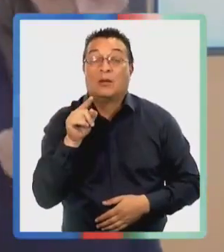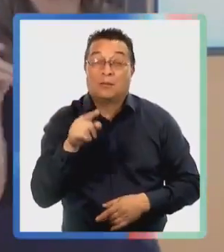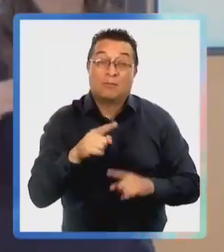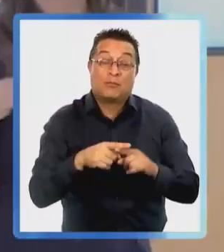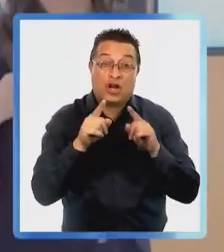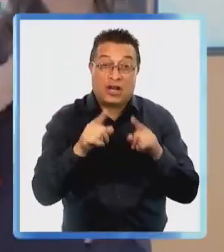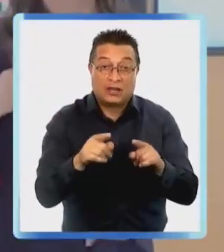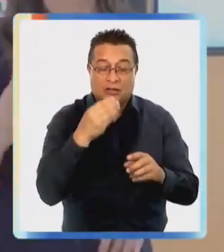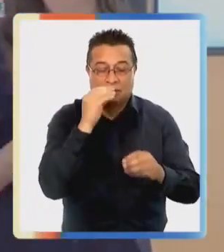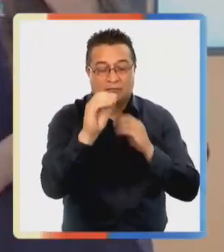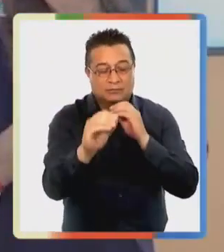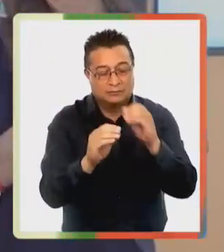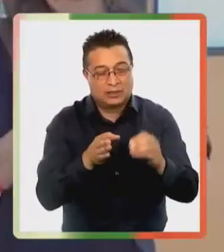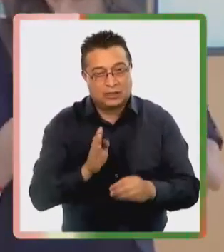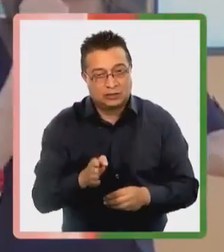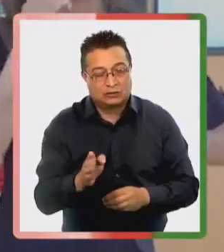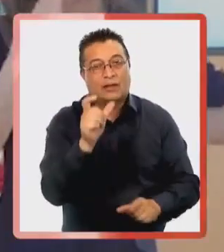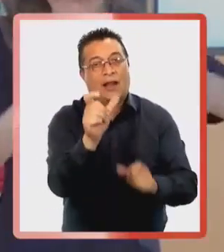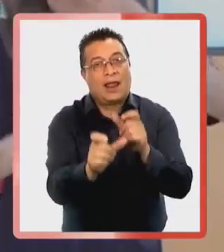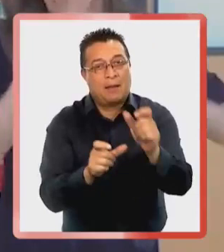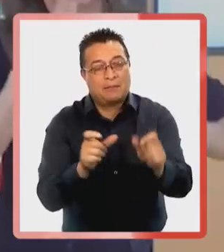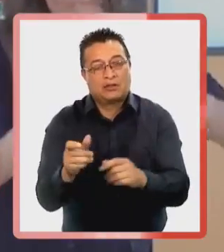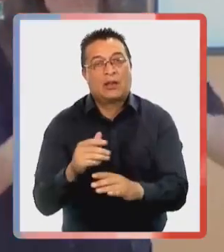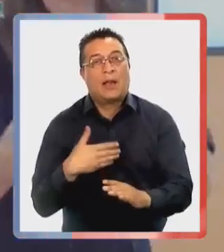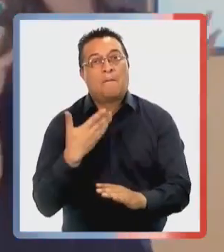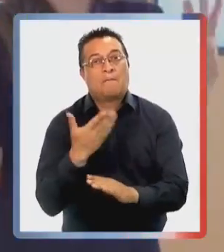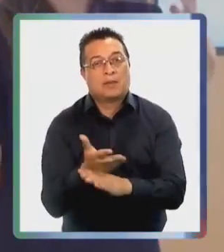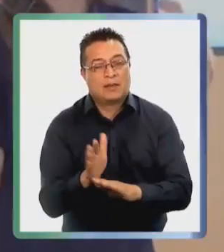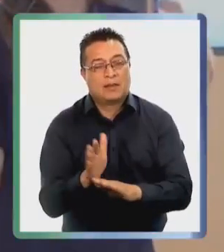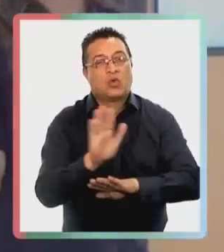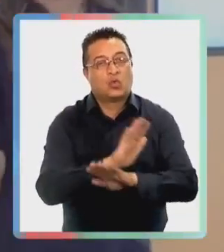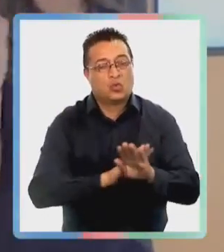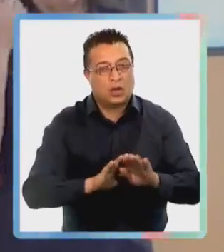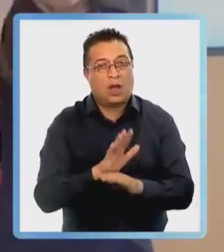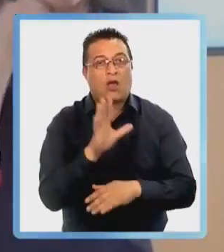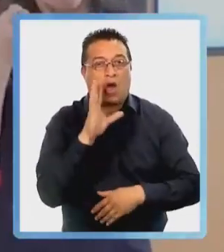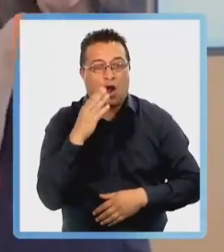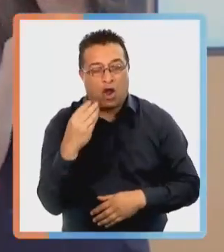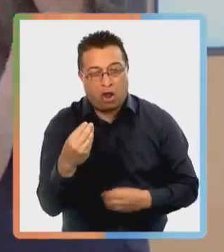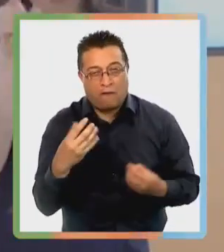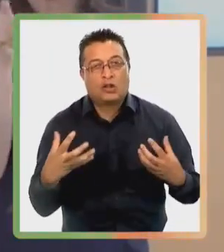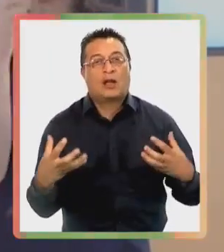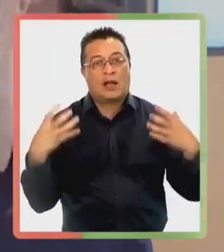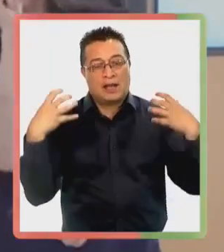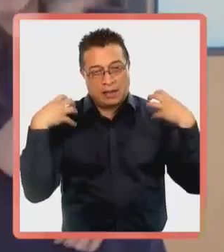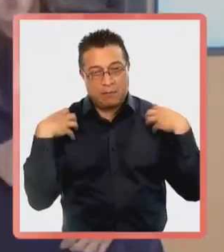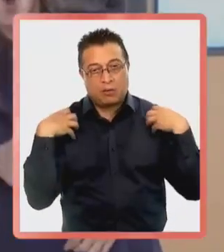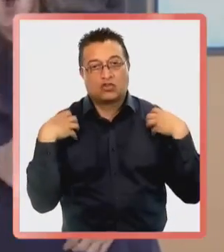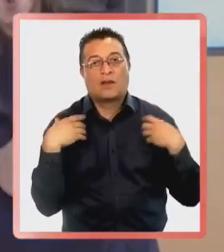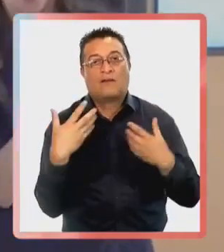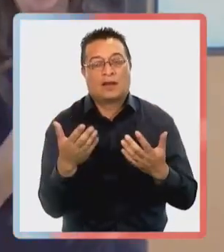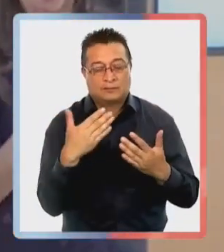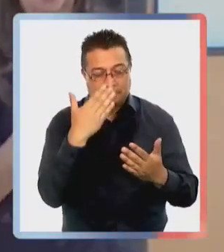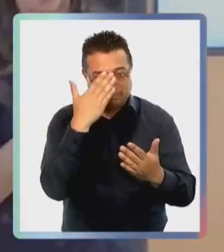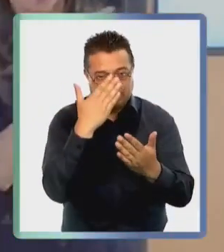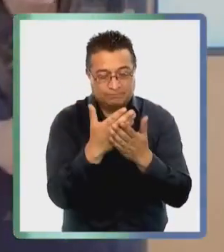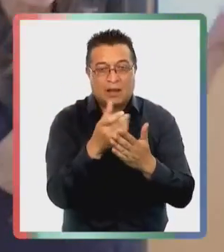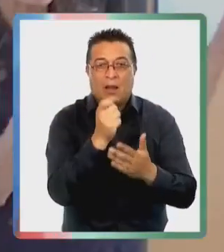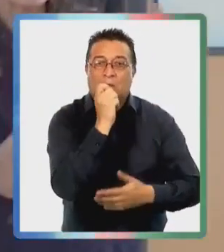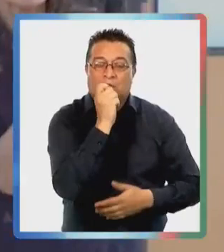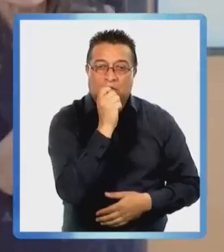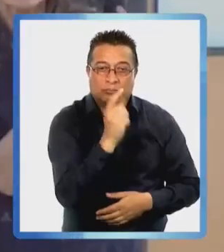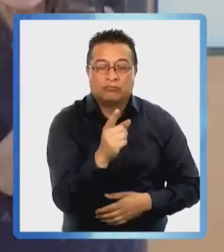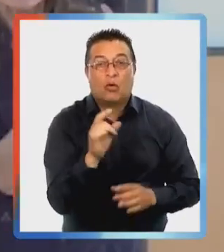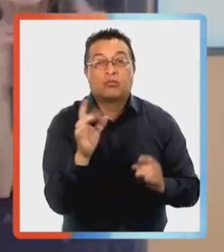ciudadanía, les pedimos este cuidado y obviamente la responsabilidad frente a la denuncia. Si es que ven humo